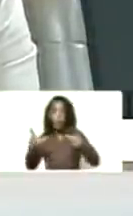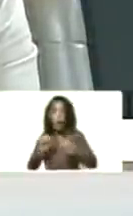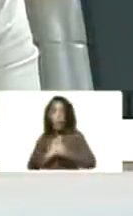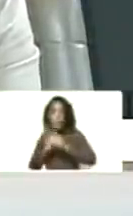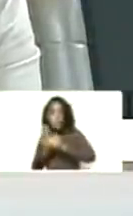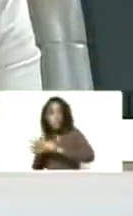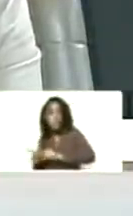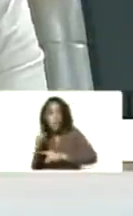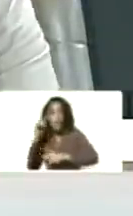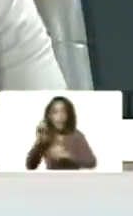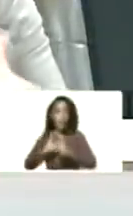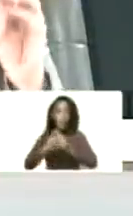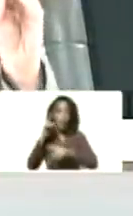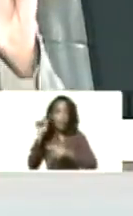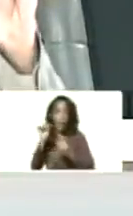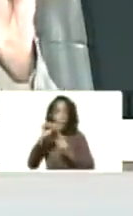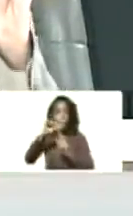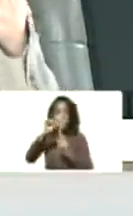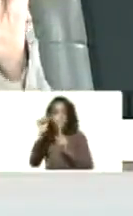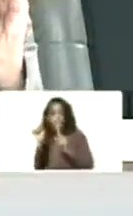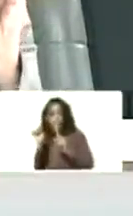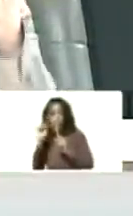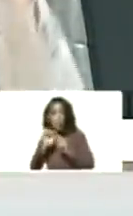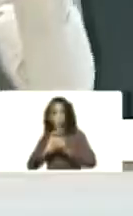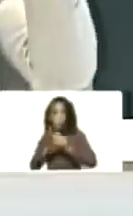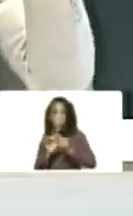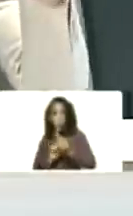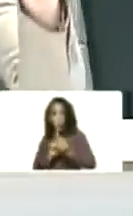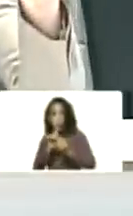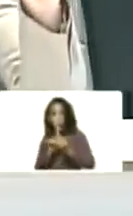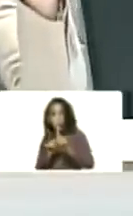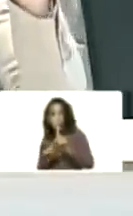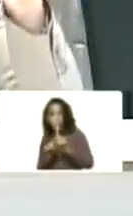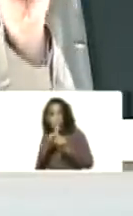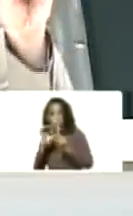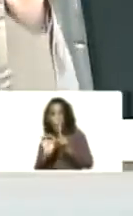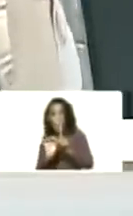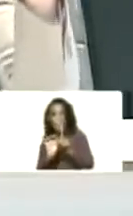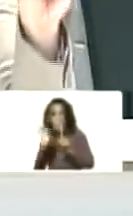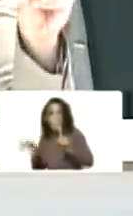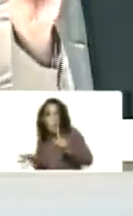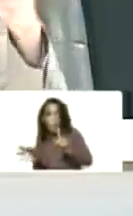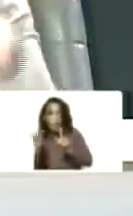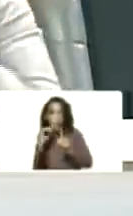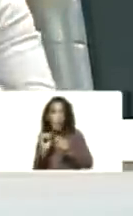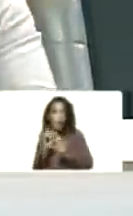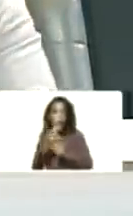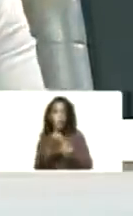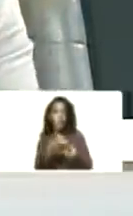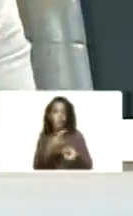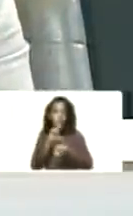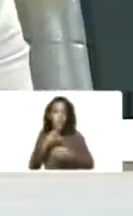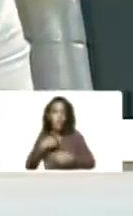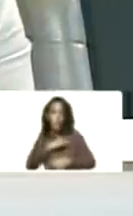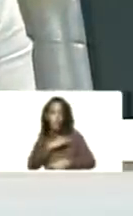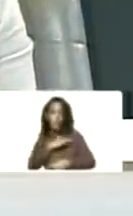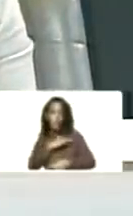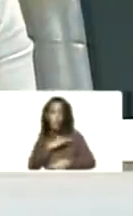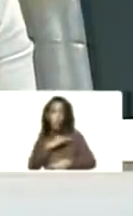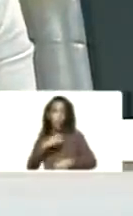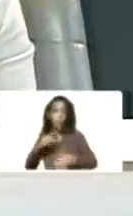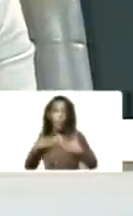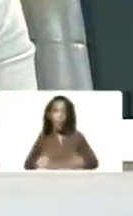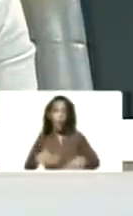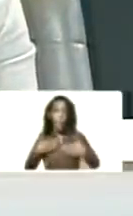en la proteína de la espiga, que es la proteína en donde se interacciona con la célula receptora de nuestro organismo.